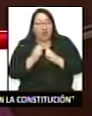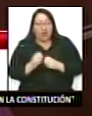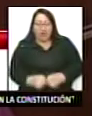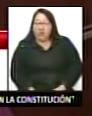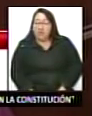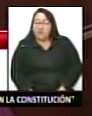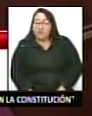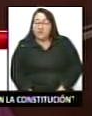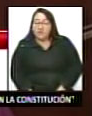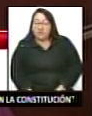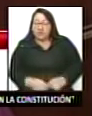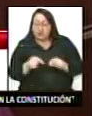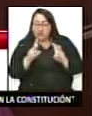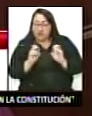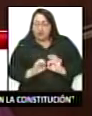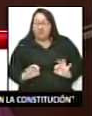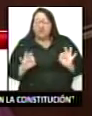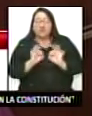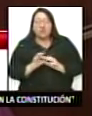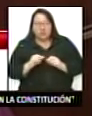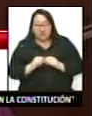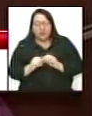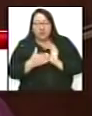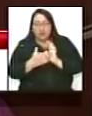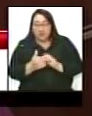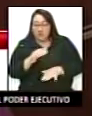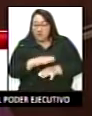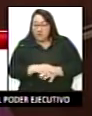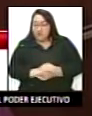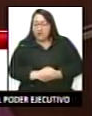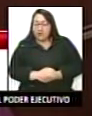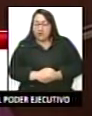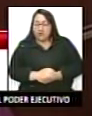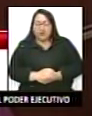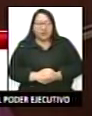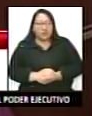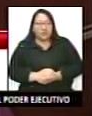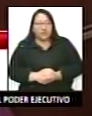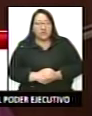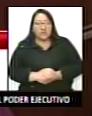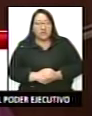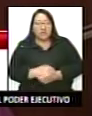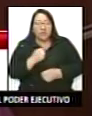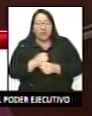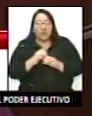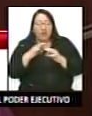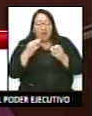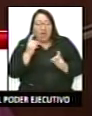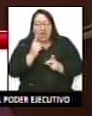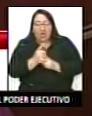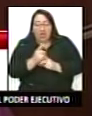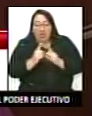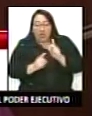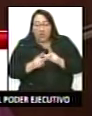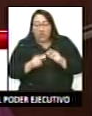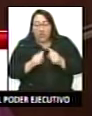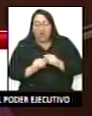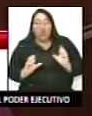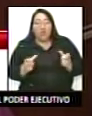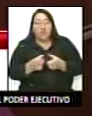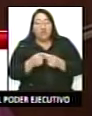Y este tema es importante que quisiera resaltar sobre la agricultura familiar. AMPE es parte de la